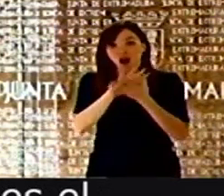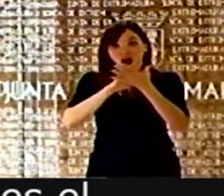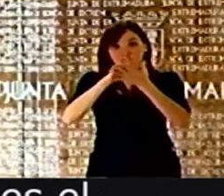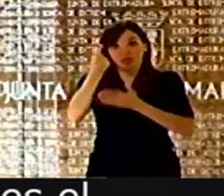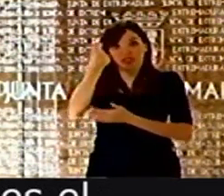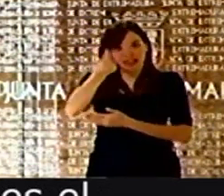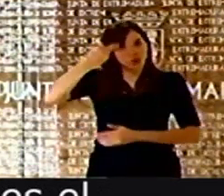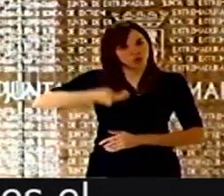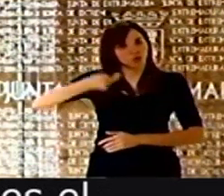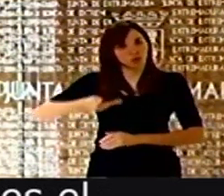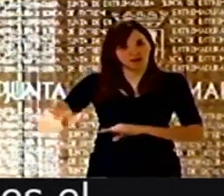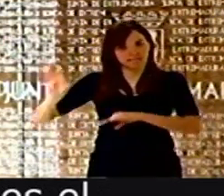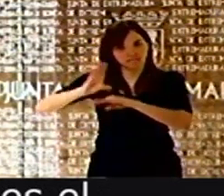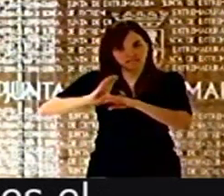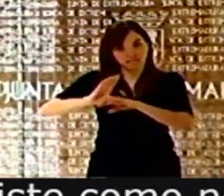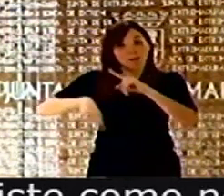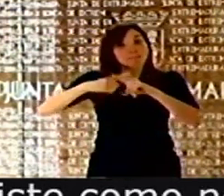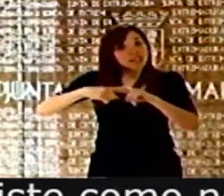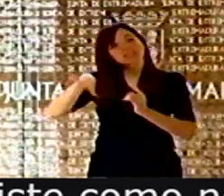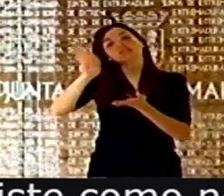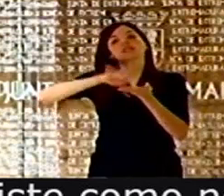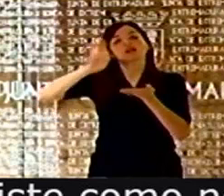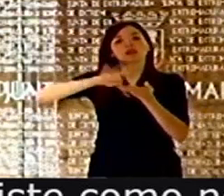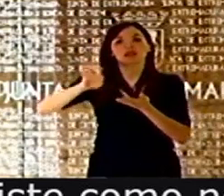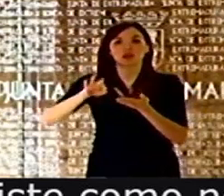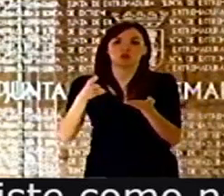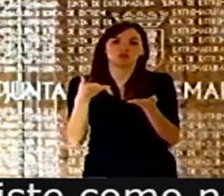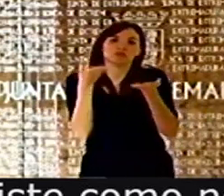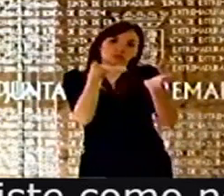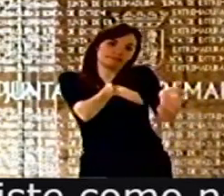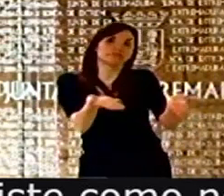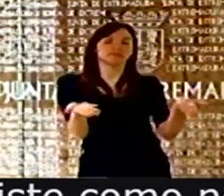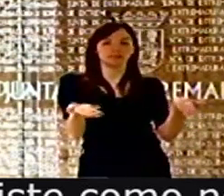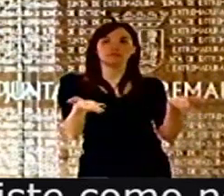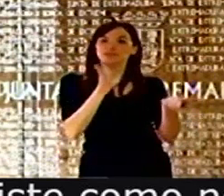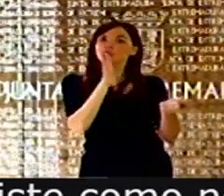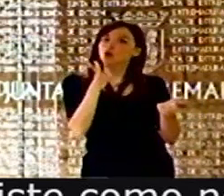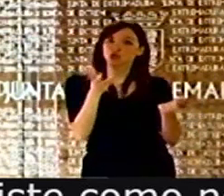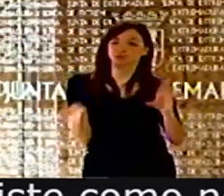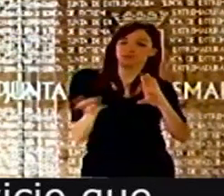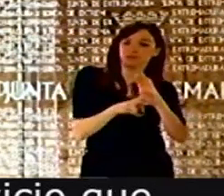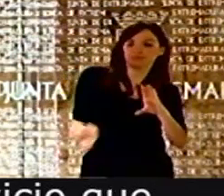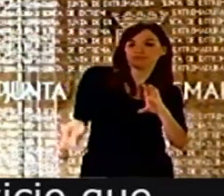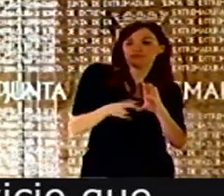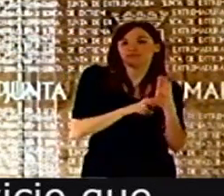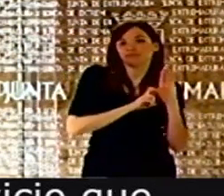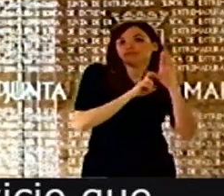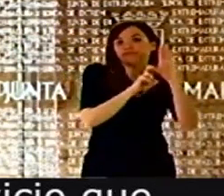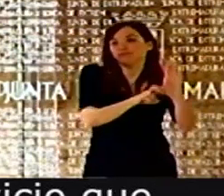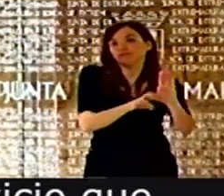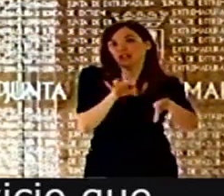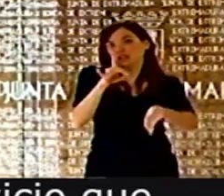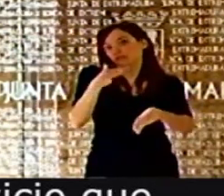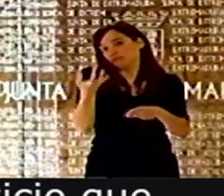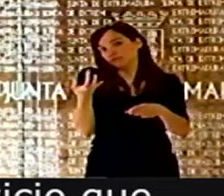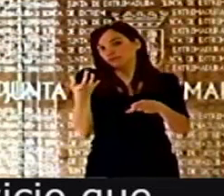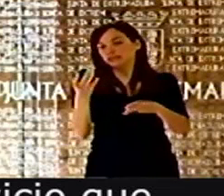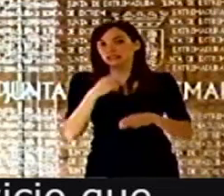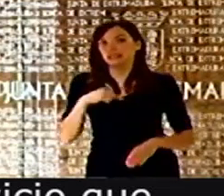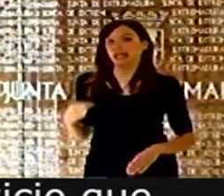tan importante que estamos hablando y del servicio que se presta, que no es otra cosa que transportar a el transporte